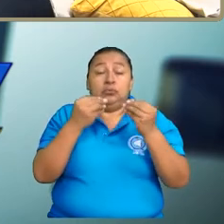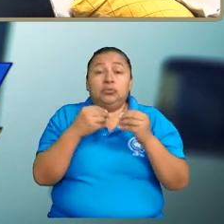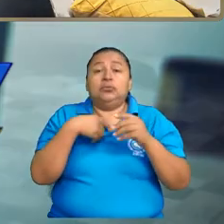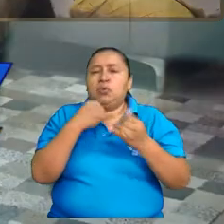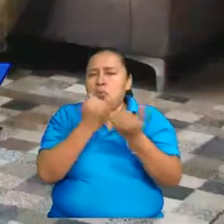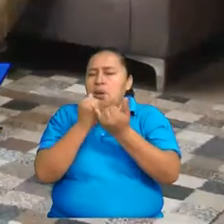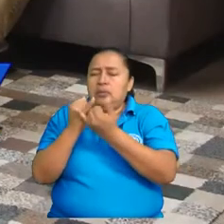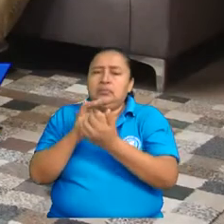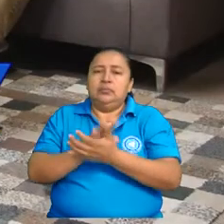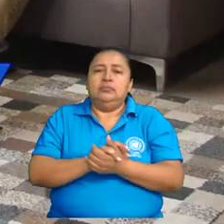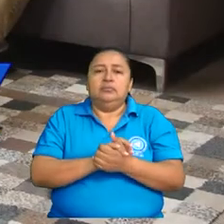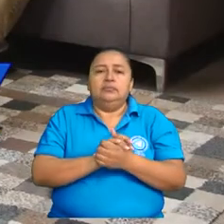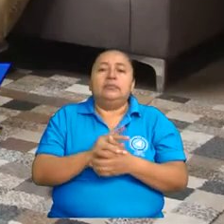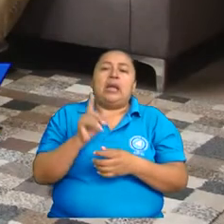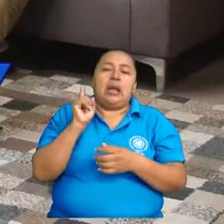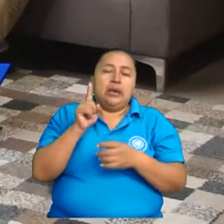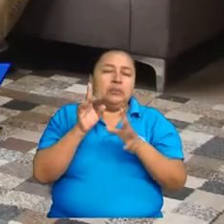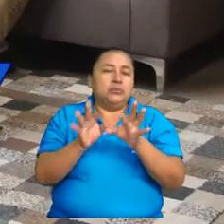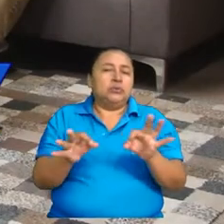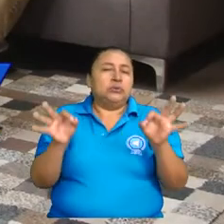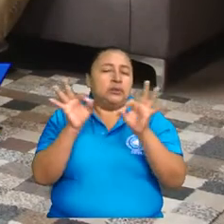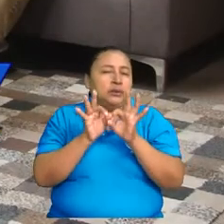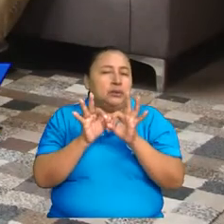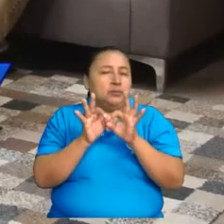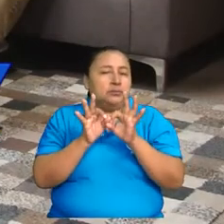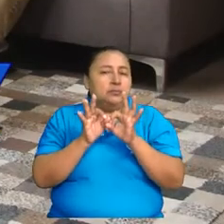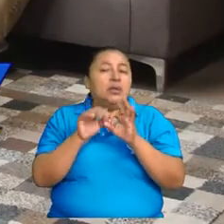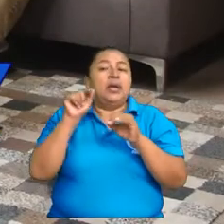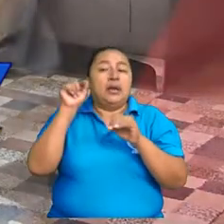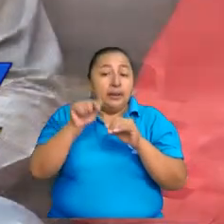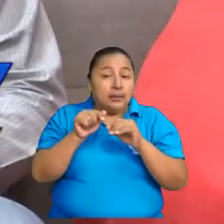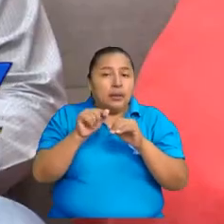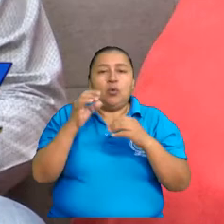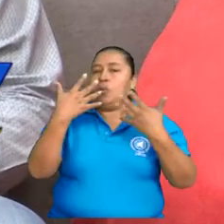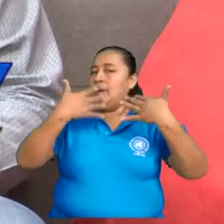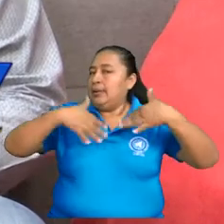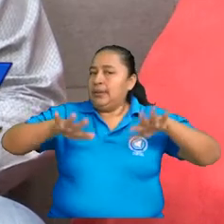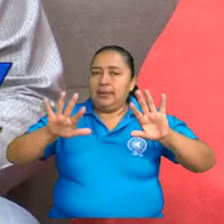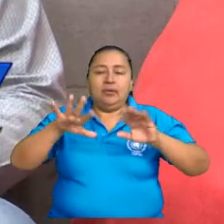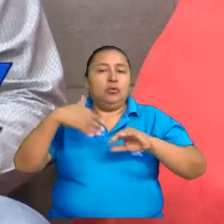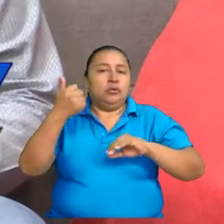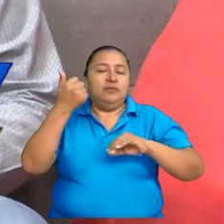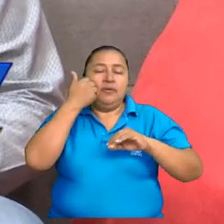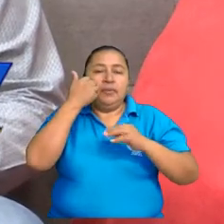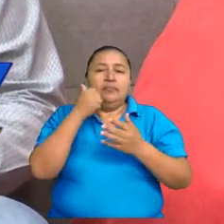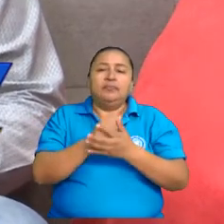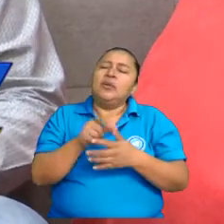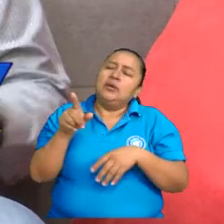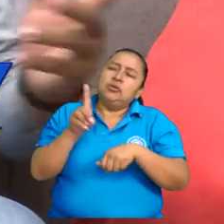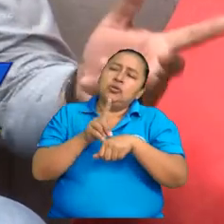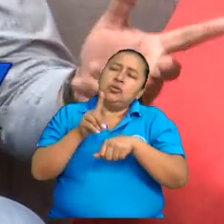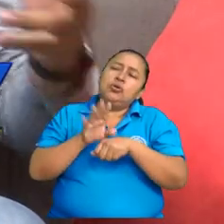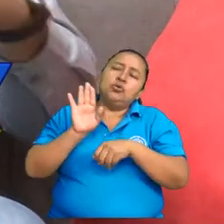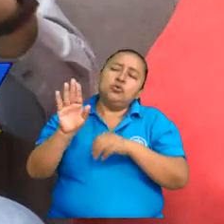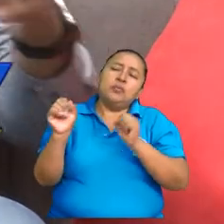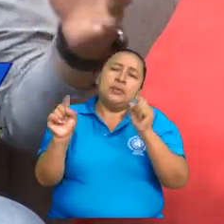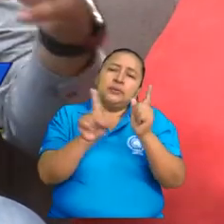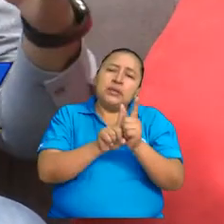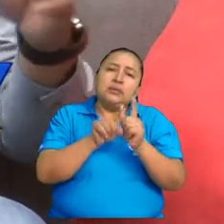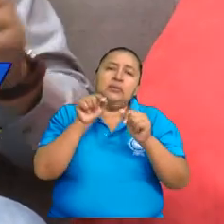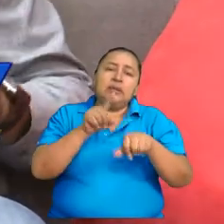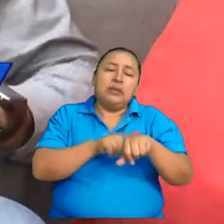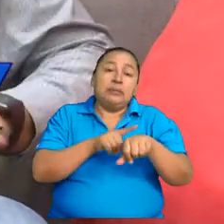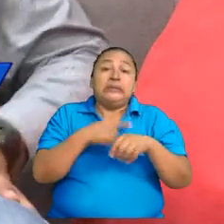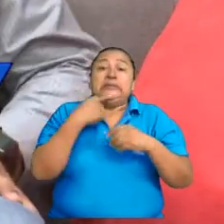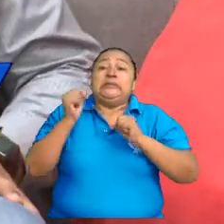similar. Y es muy importante ese énfasis, esta o cualquier otra. Cualquier otra. Doctor, conocer un poquito su mensaje con nuestra audiencia, pues el tiempo